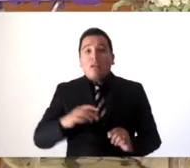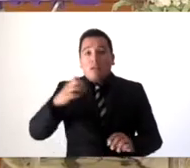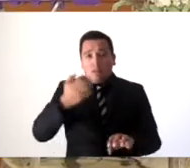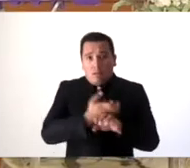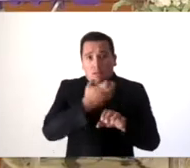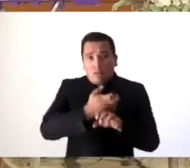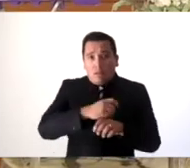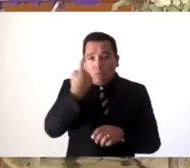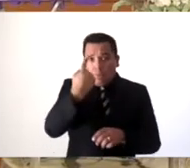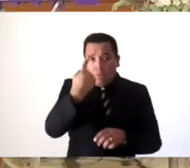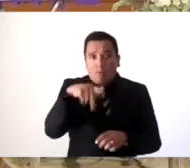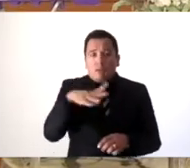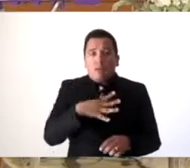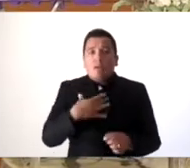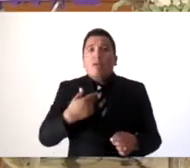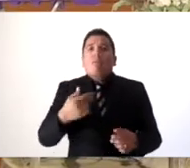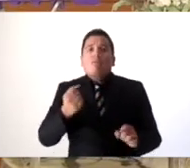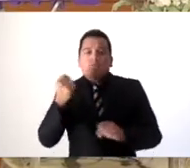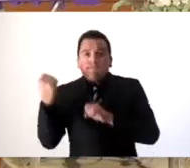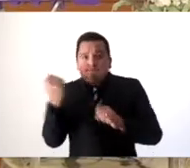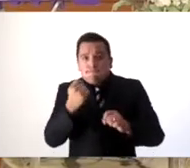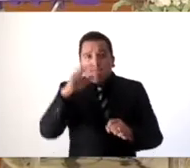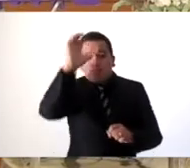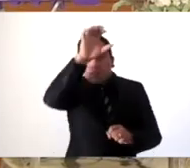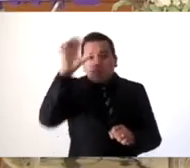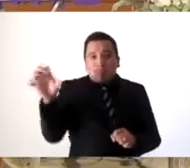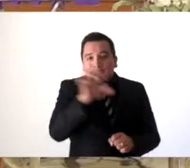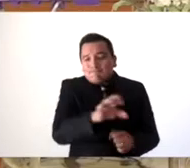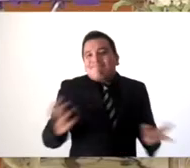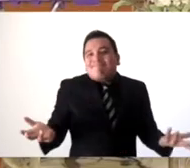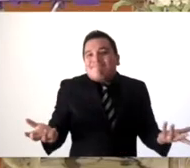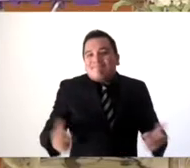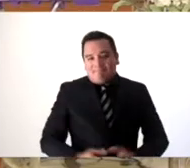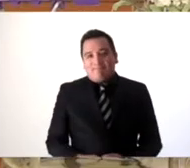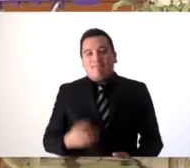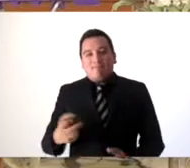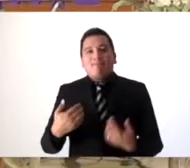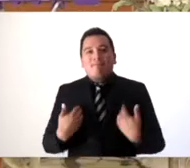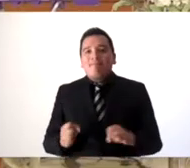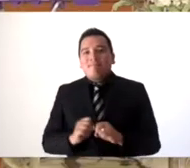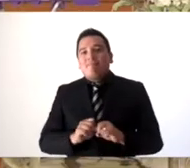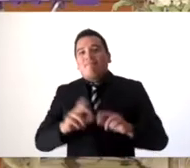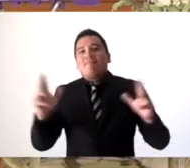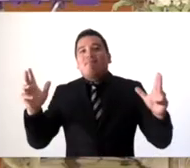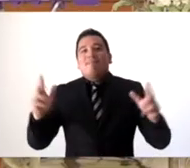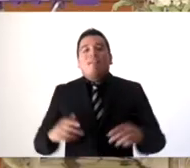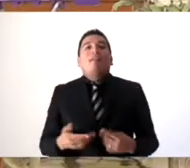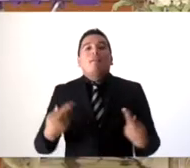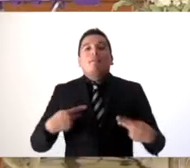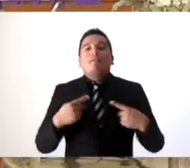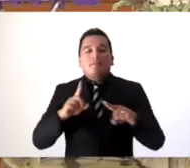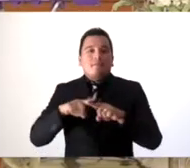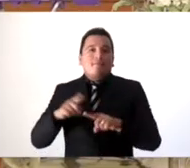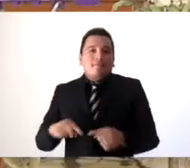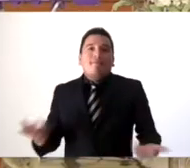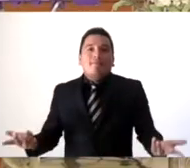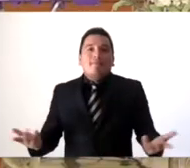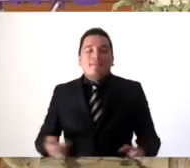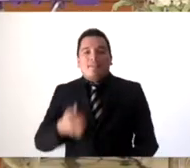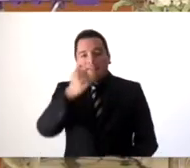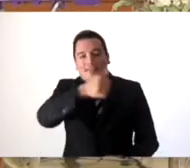Es decir, en un mismo estado tenemos varias versiones de un mismo deporte. Entonces, partiendo desde ese punto de